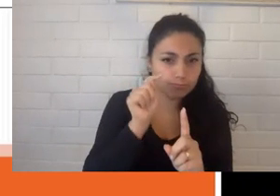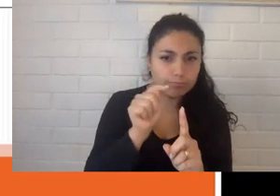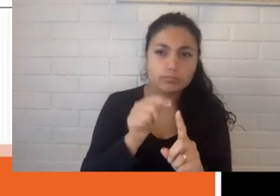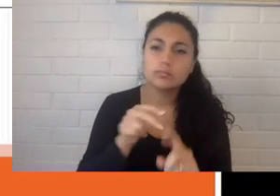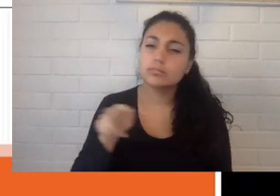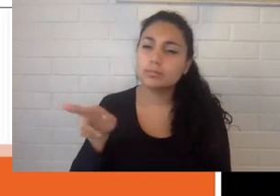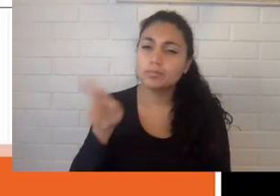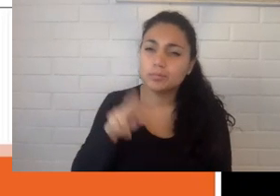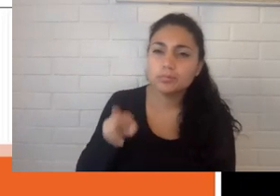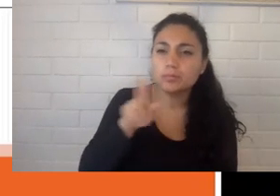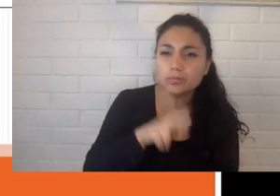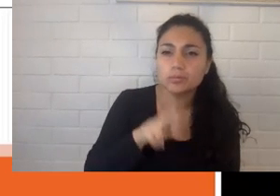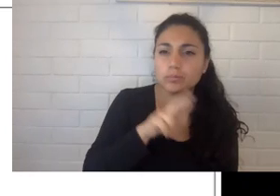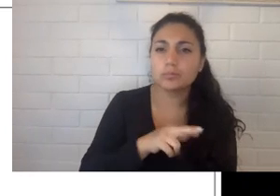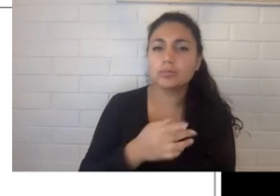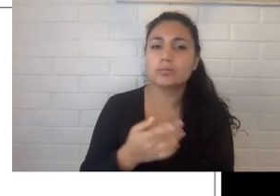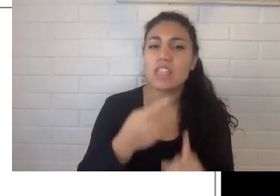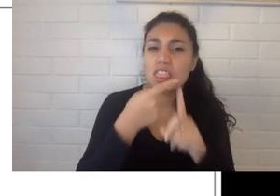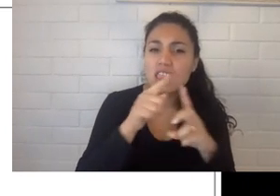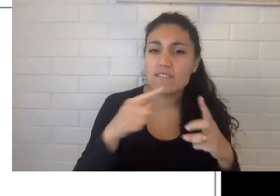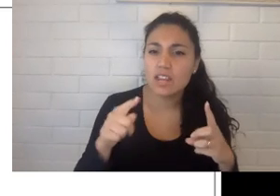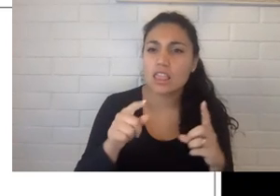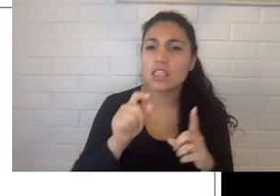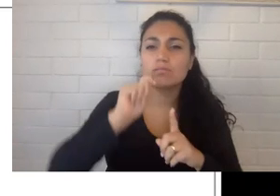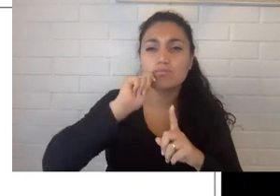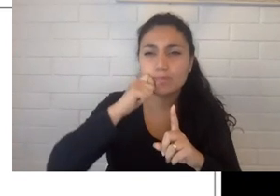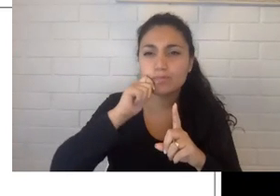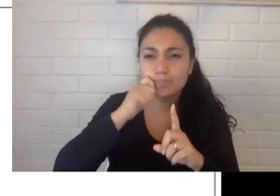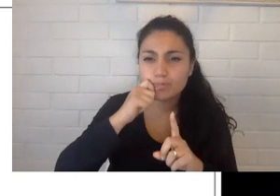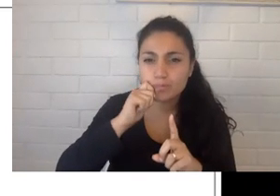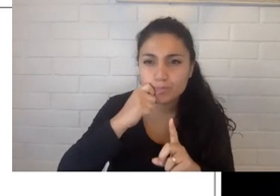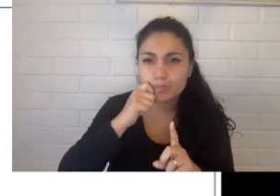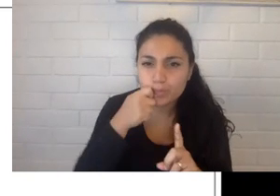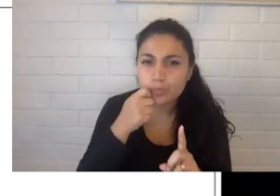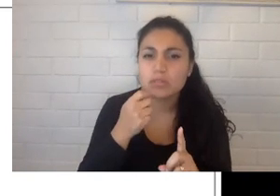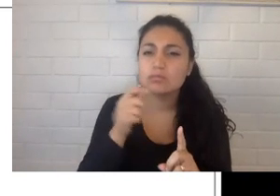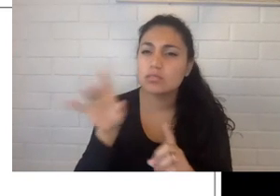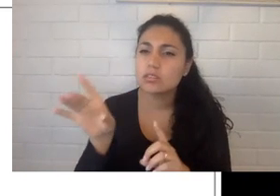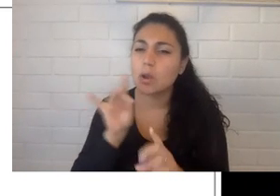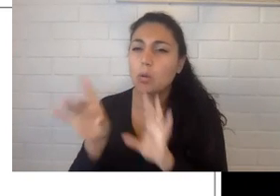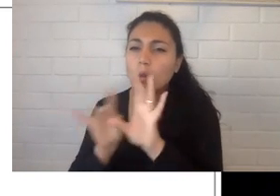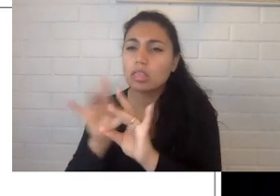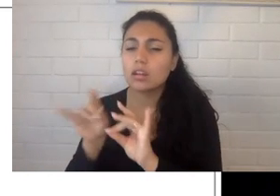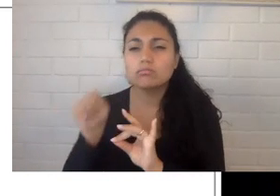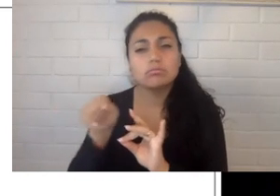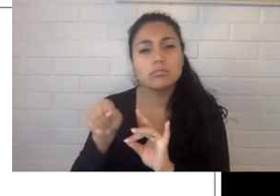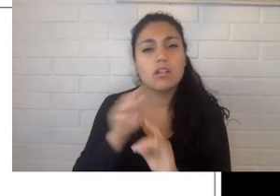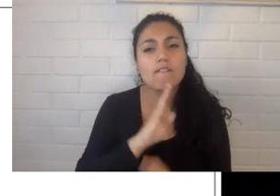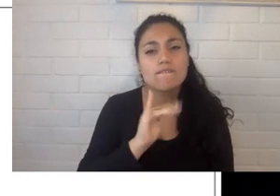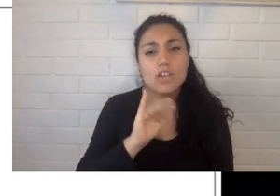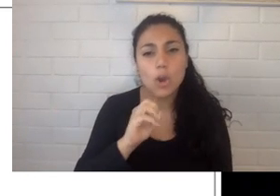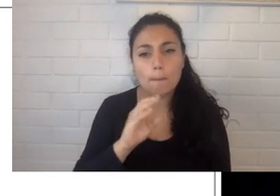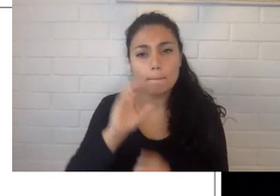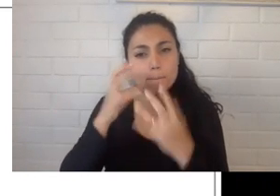a revisar van a ser las diferentes definiciones que se encuentran en la actualidad sobre